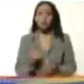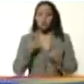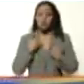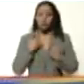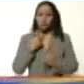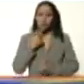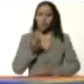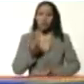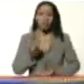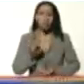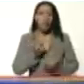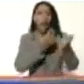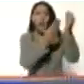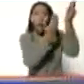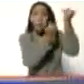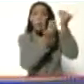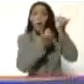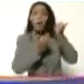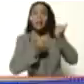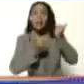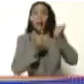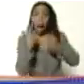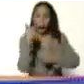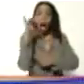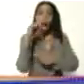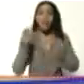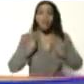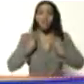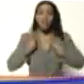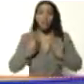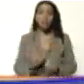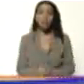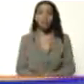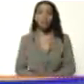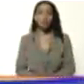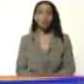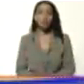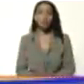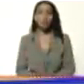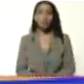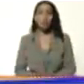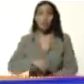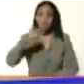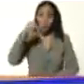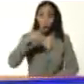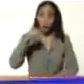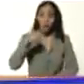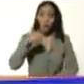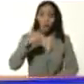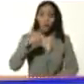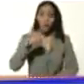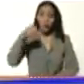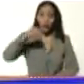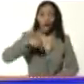la esperanza está viva y hoy aquí Borizoc